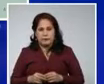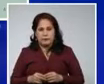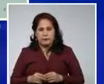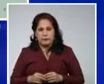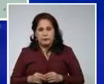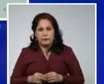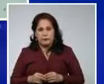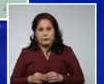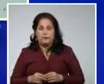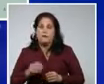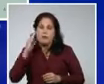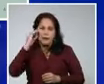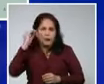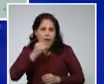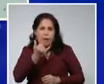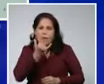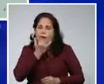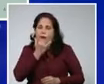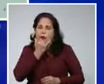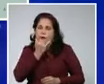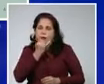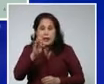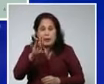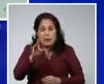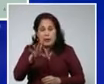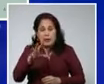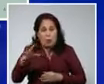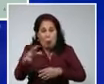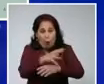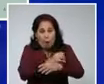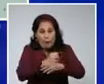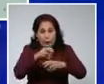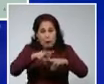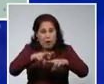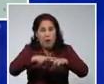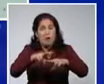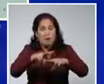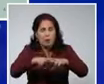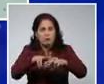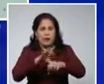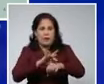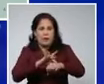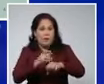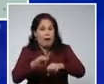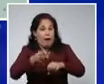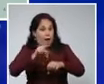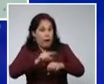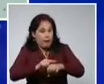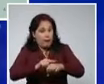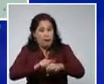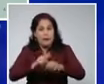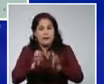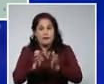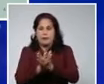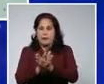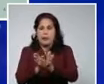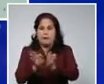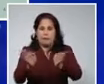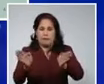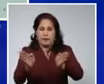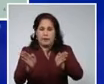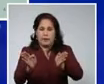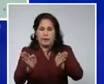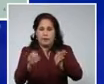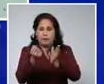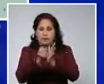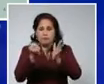que afecta sus 15 municipios. Ayer en San Miguel del Padrón se